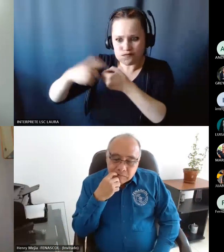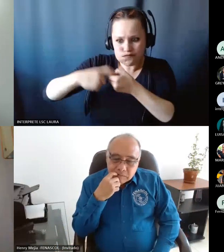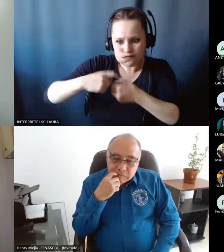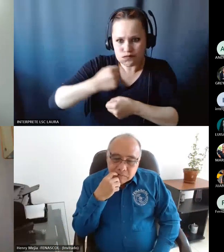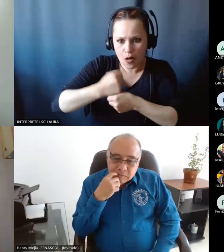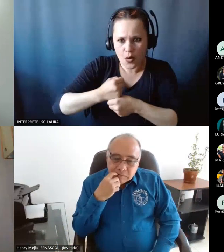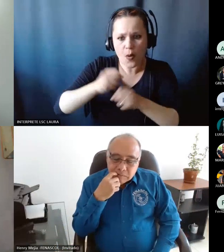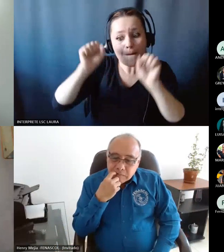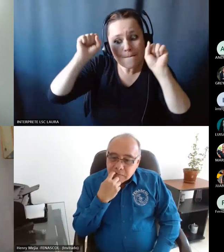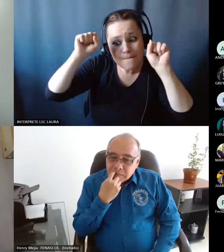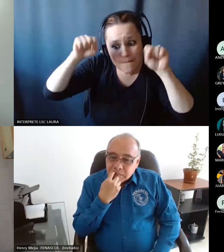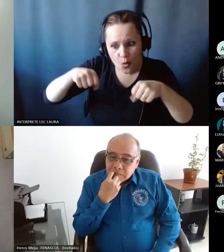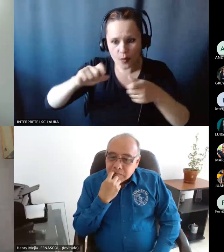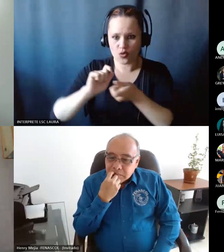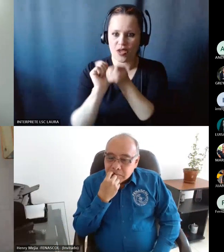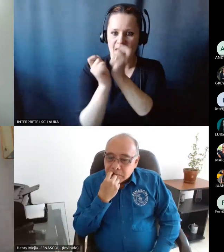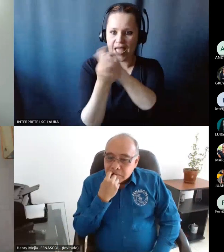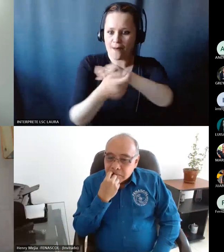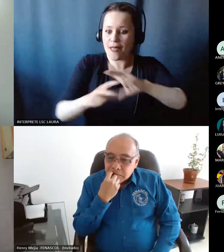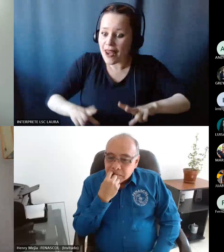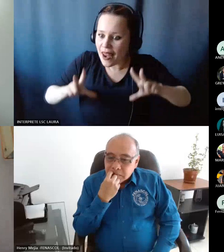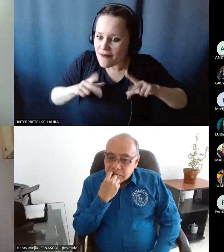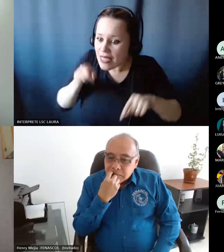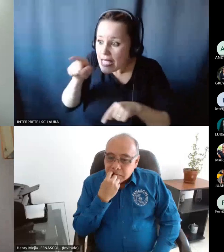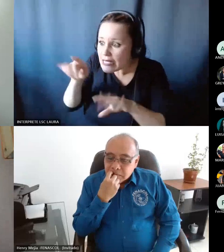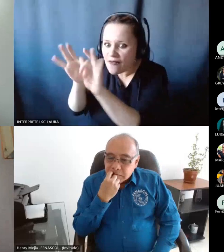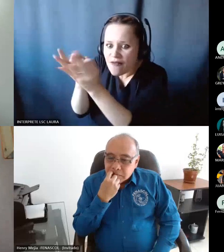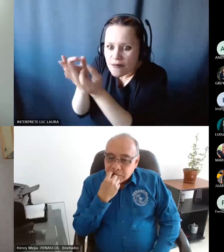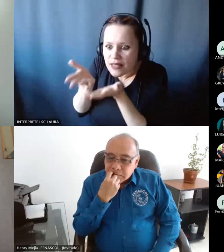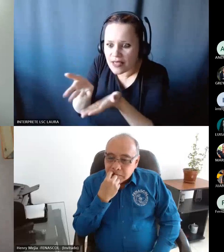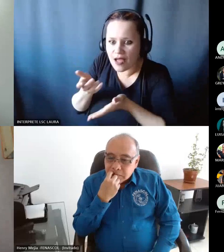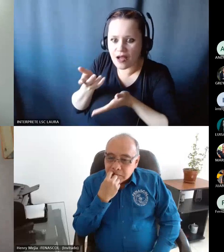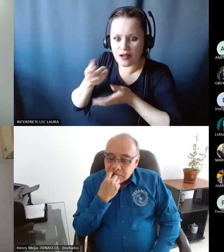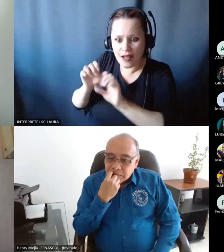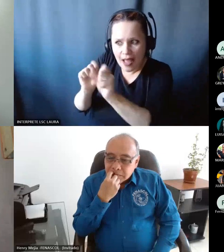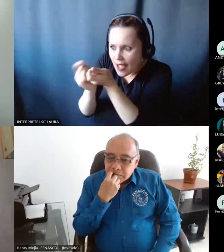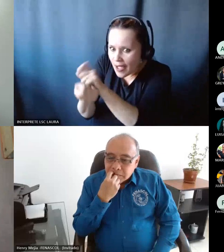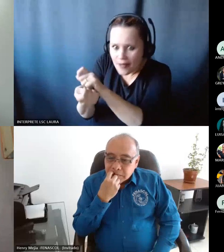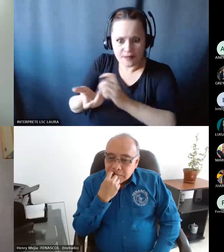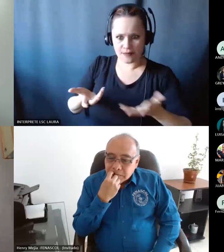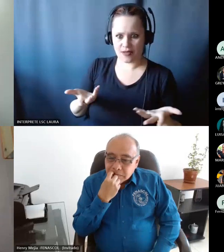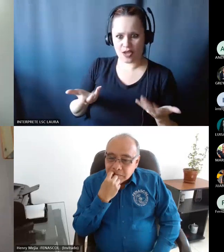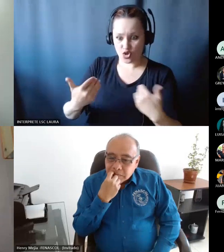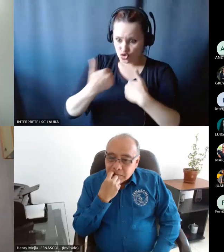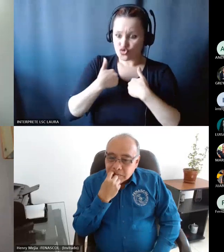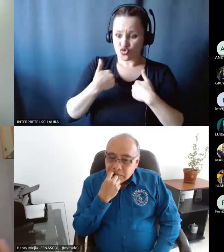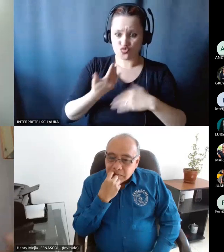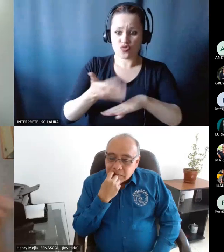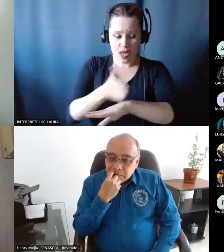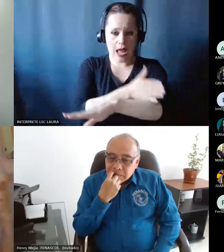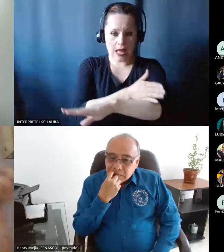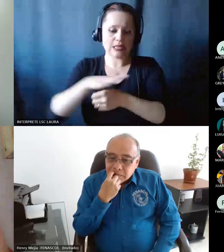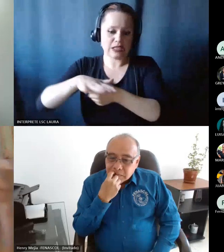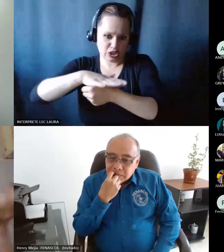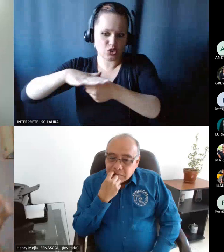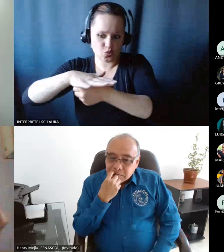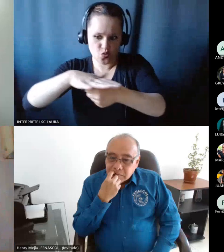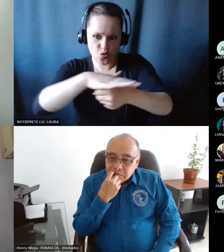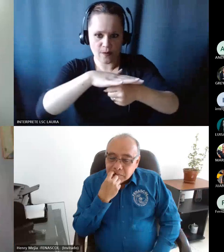podemos cambiar la vida de una familia Yo tengo casos que los aprendí en esa experiencia en pandemia porque los